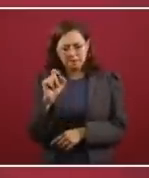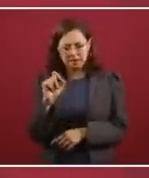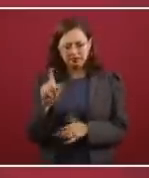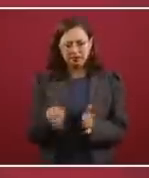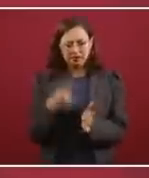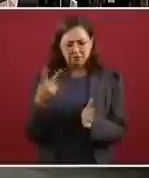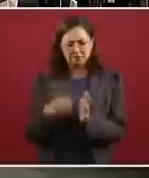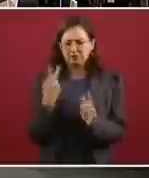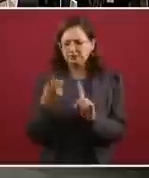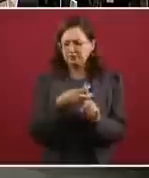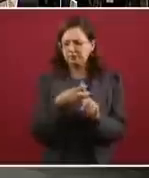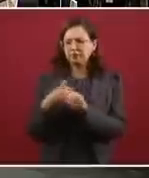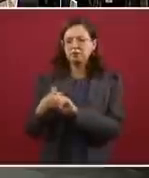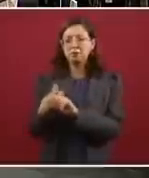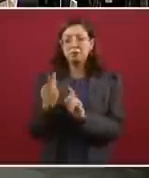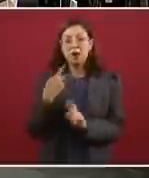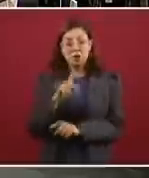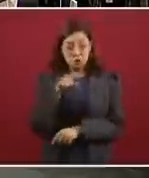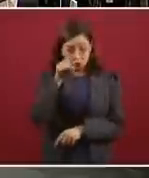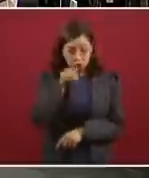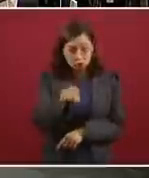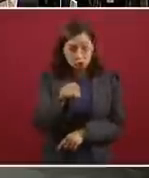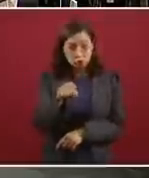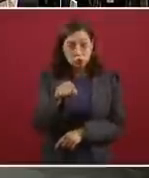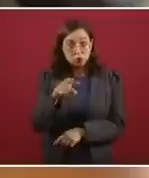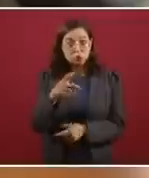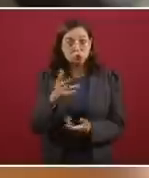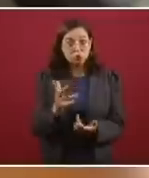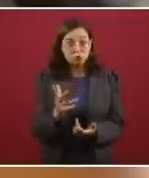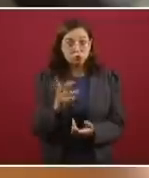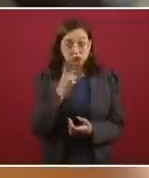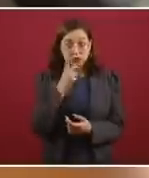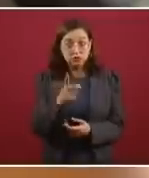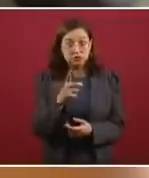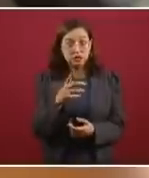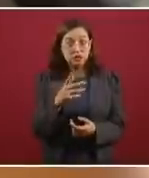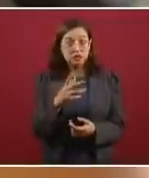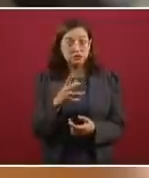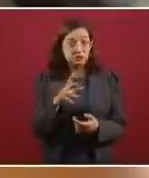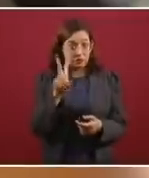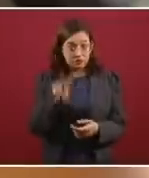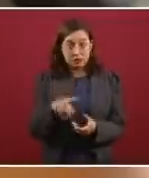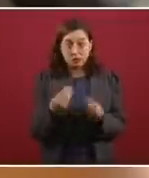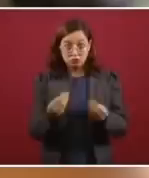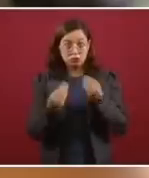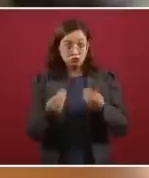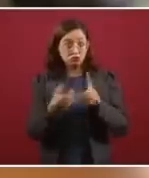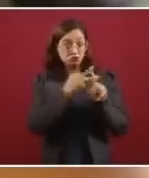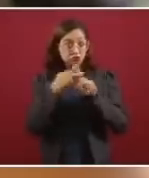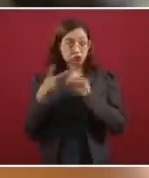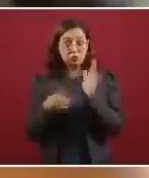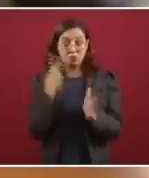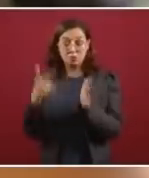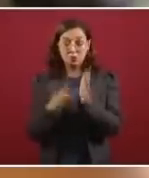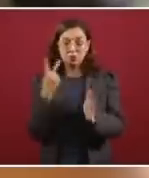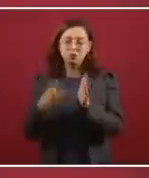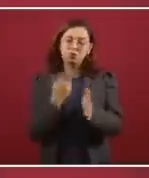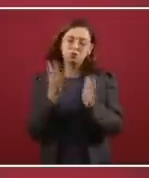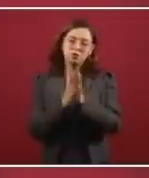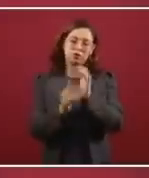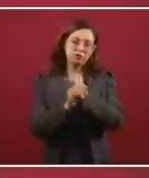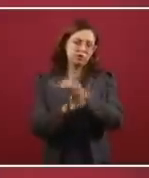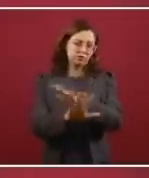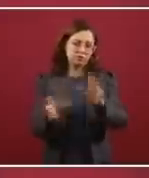sean, como tú dices, que no lo pongo en duda, y nos das la información que tú tengas, pues